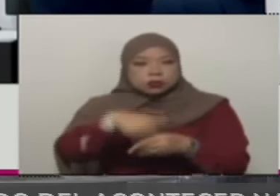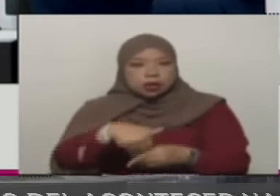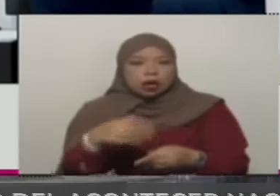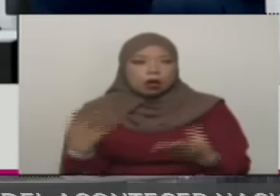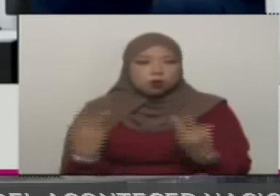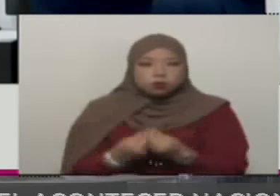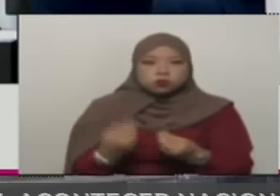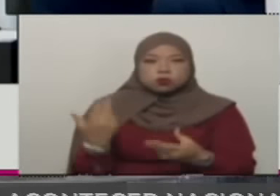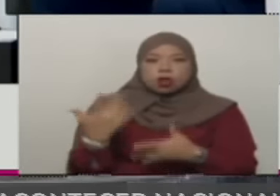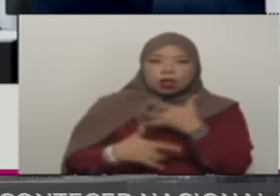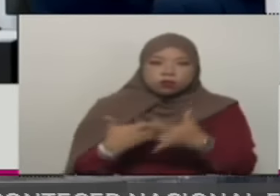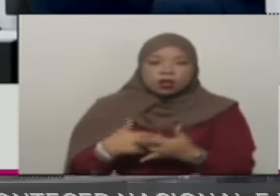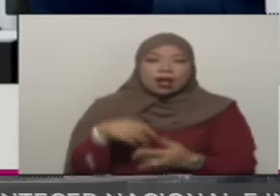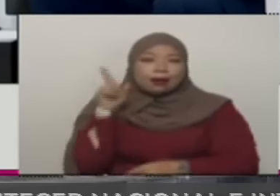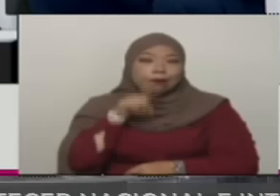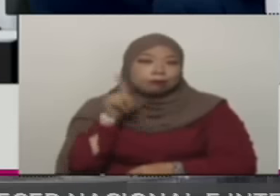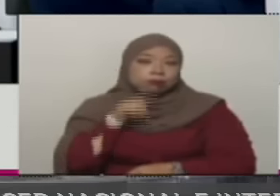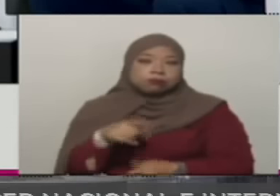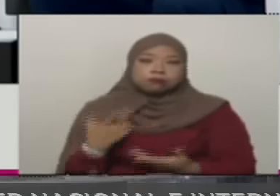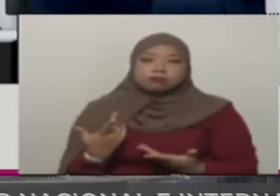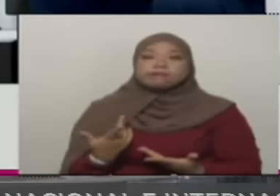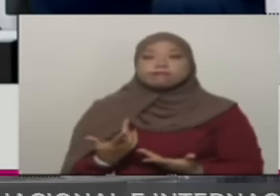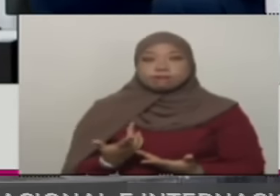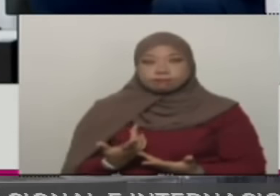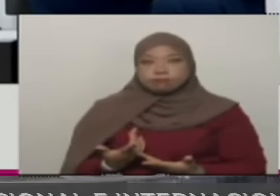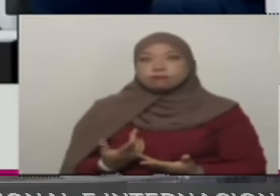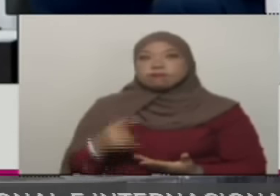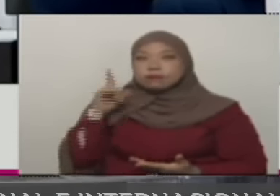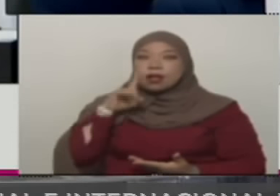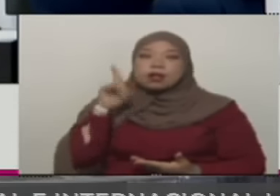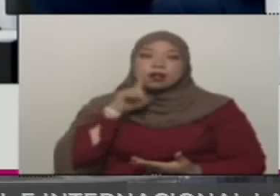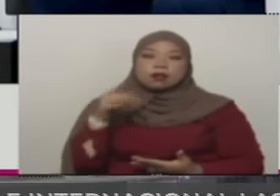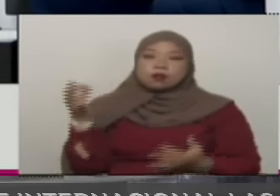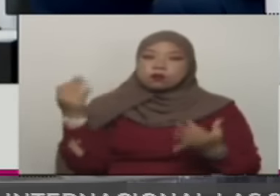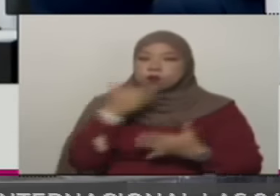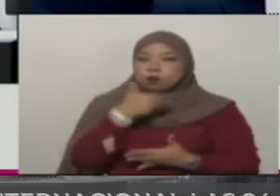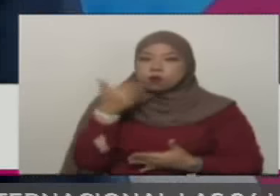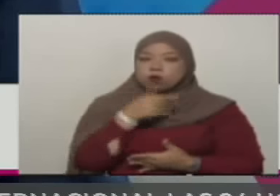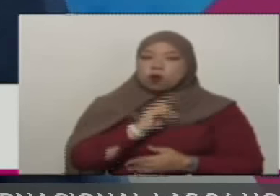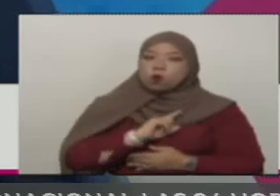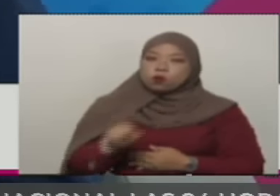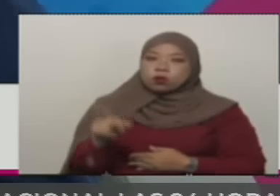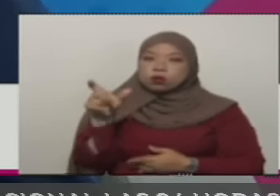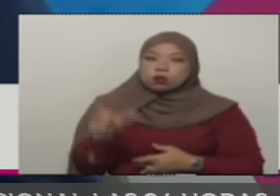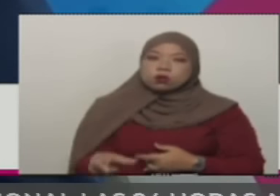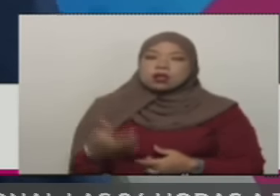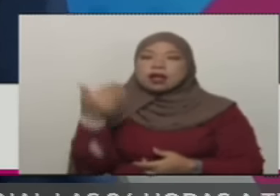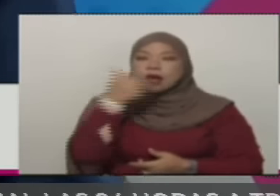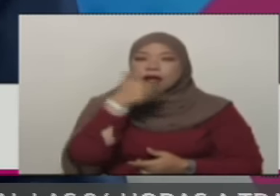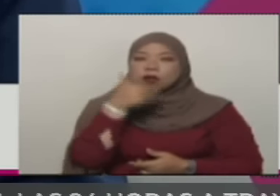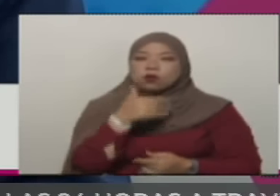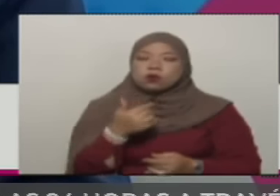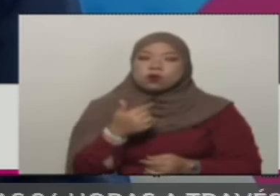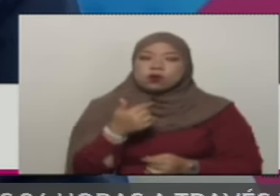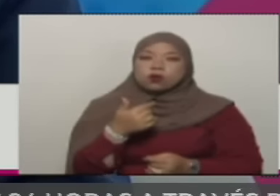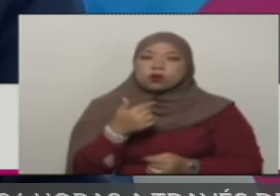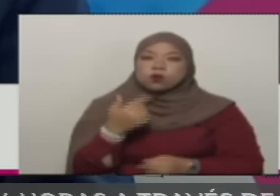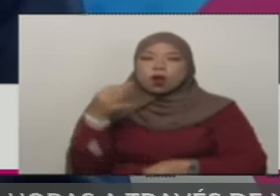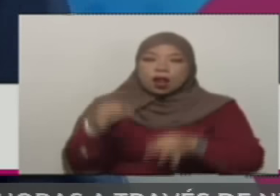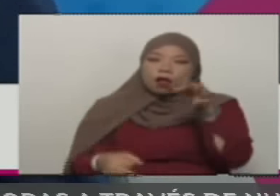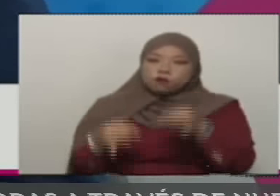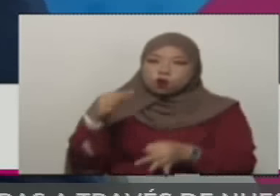conjunto de actas... Se deslinda de eso. Se deslinda. En la carta oficial. No tengo nada que ver, obligando... ¿Quién entrega esa carta? Esa la entrega el